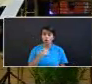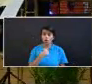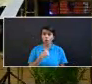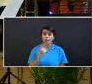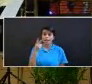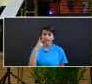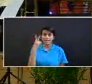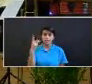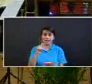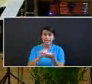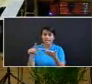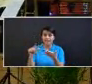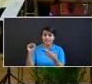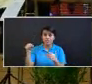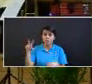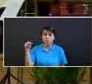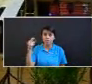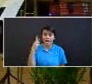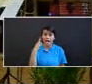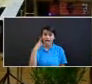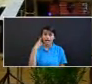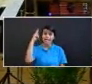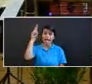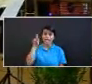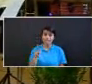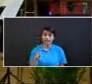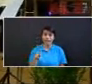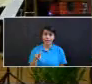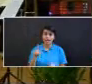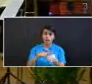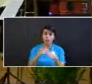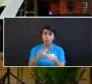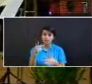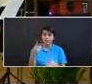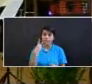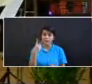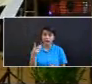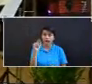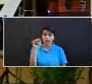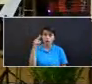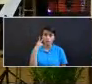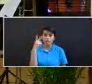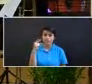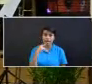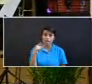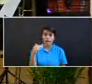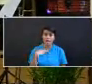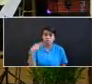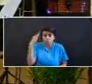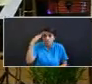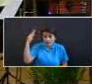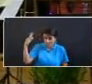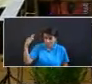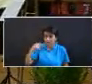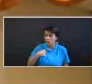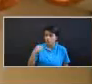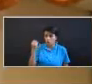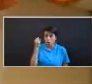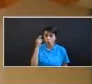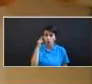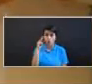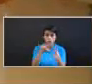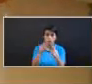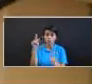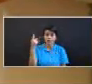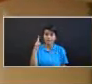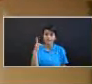letra, tiene que ser una realidad. Tiene que saber que cuando mira a alguien, usted le dice a esa persona, ¿sabes qué? Yo quiero hablarte porque yo conozco una verdad